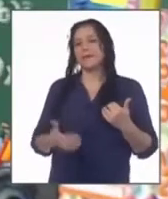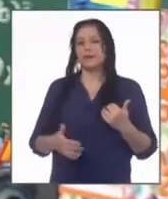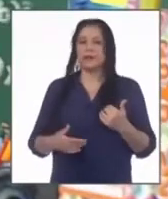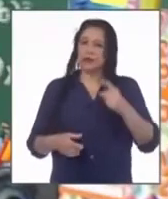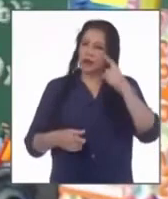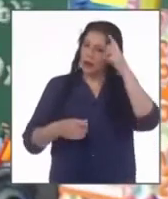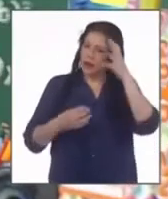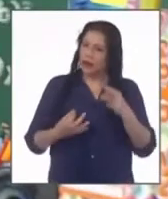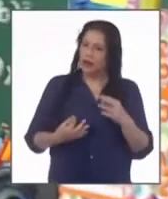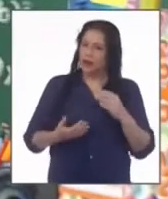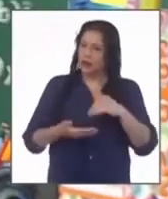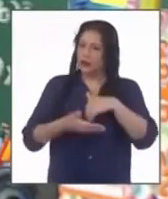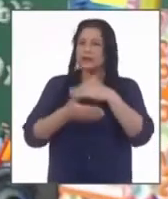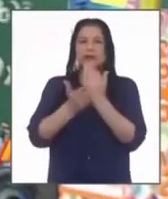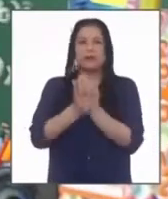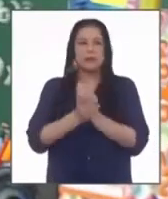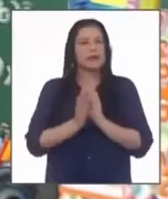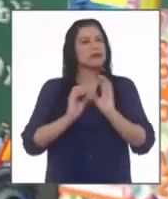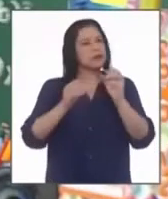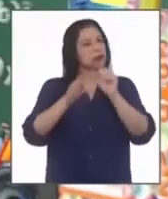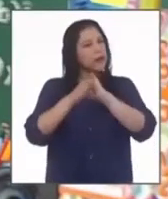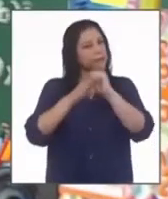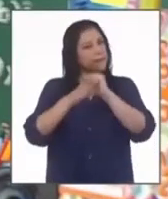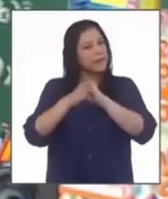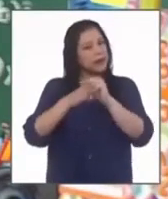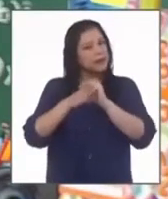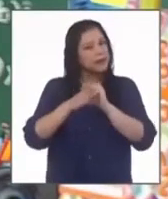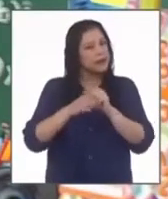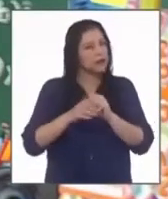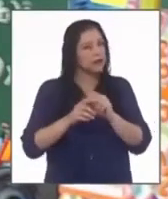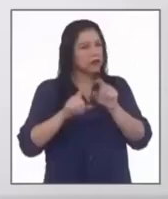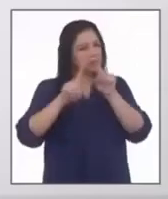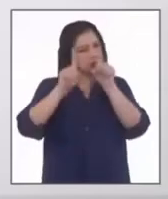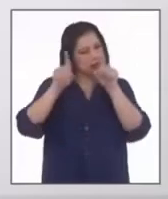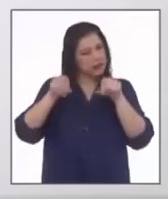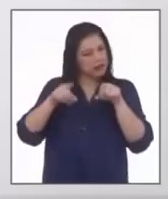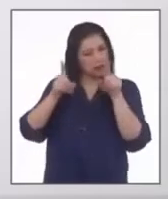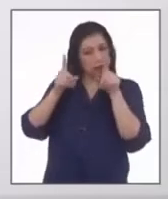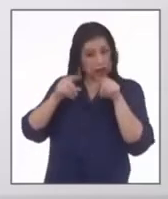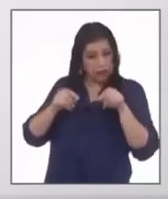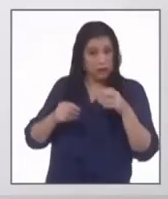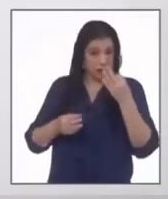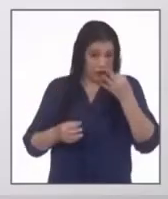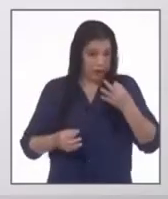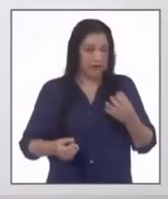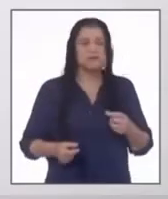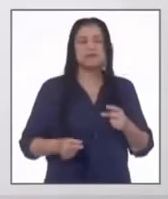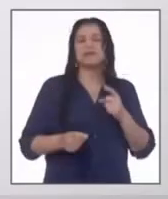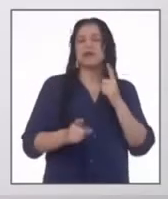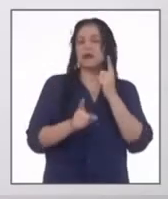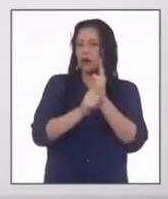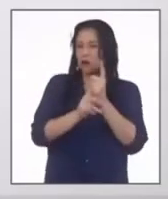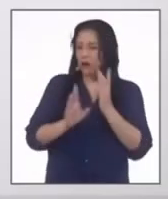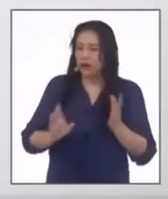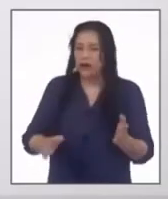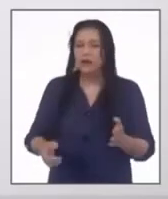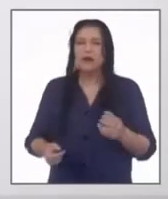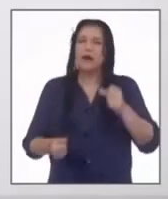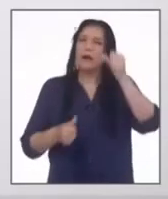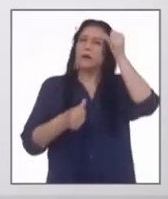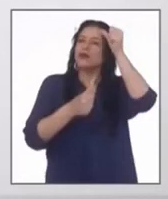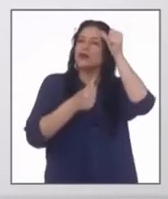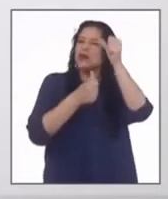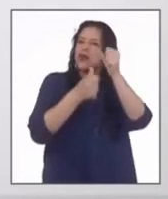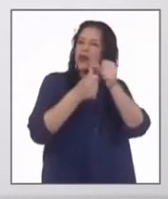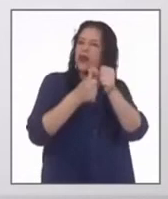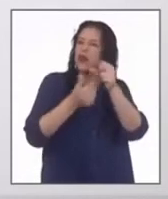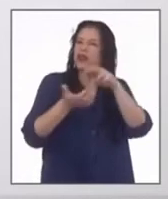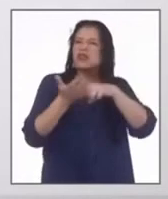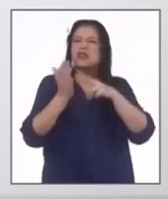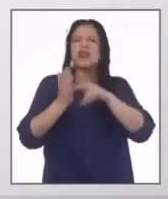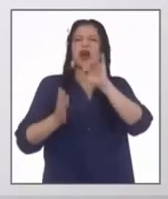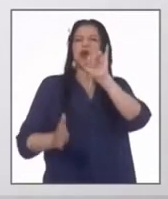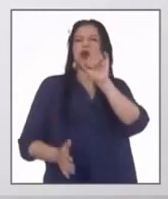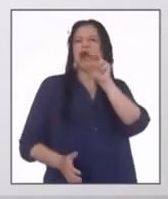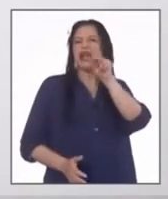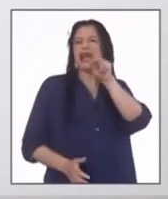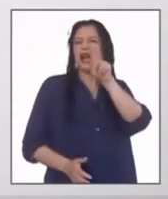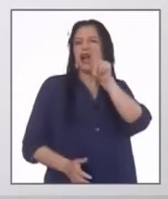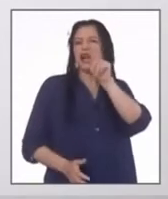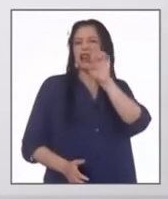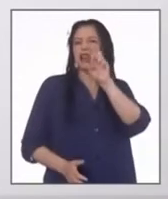Creo que esta parte viene a ser la aplicación de los intervalos, profesora, ¿verdad? Exactamente. Vamos a recordar lo que es un